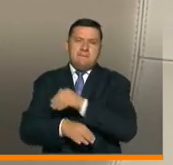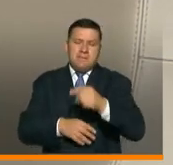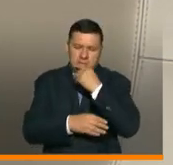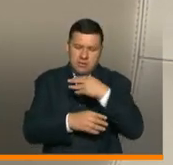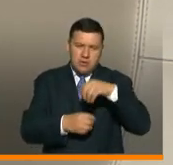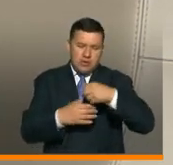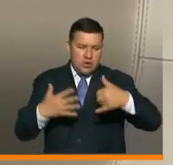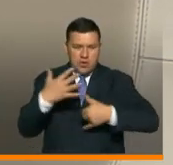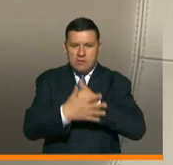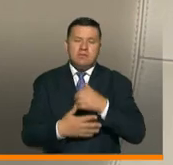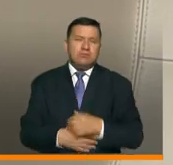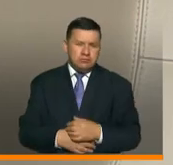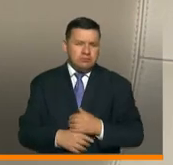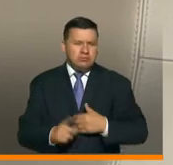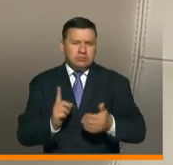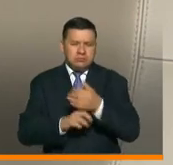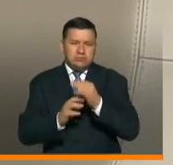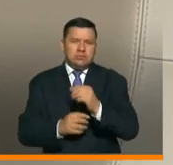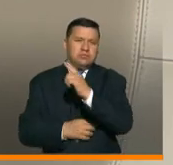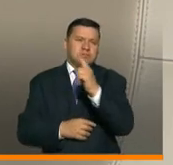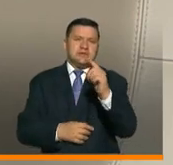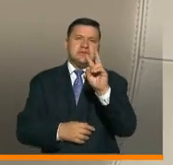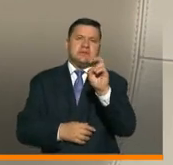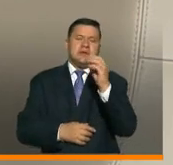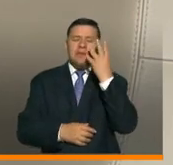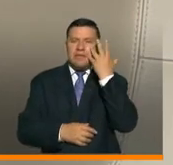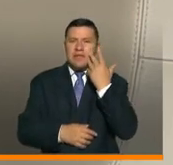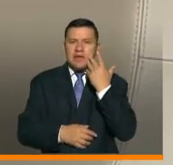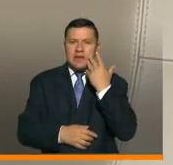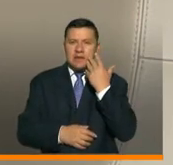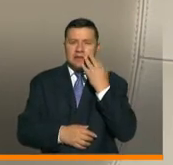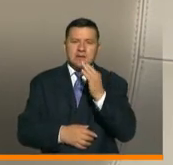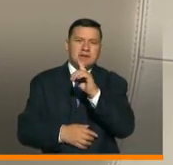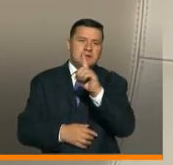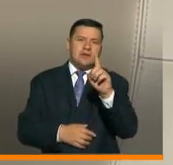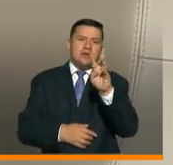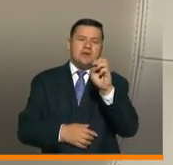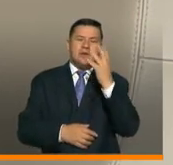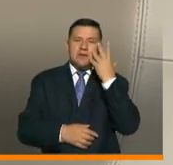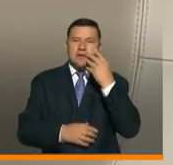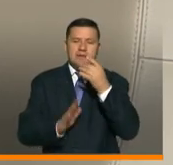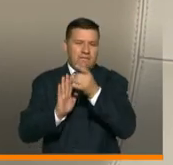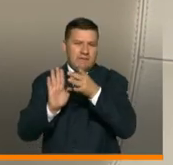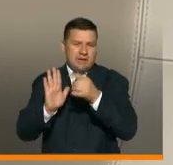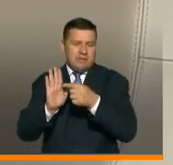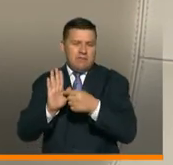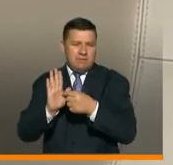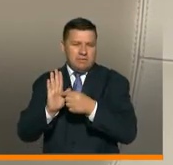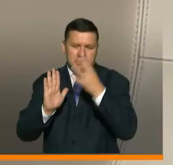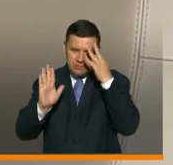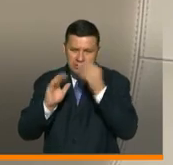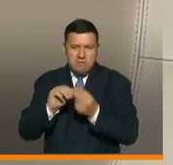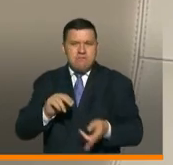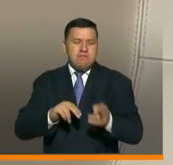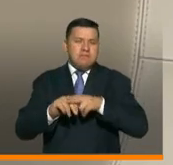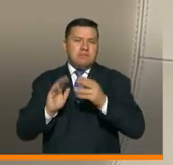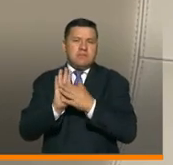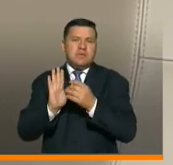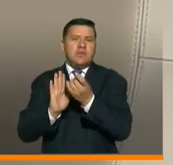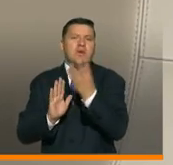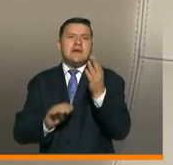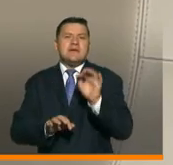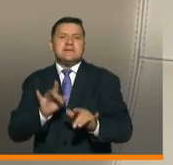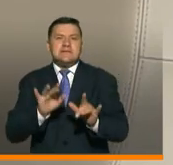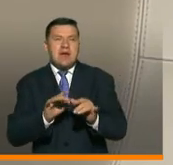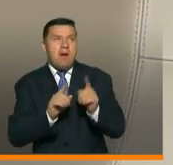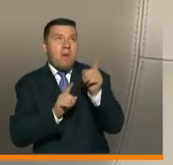de niños en todo el país, llegando a 170 días de los 180 días del calendario escolar, incrementando el número de